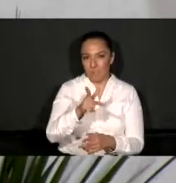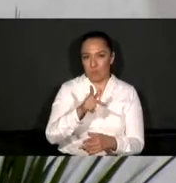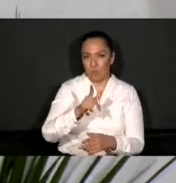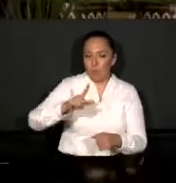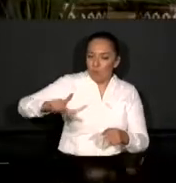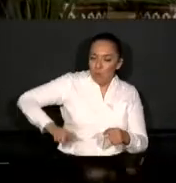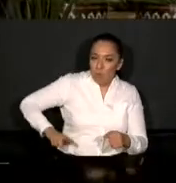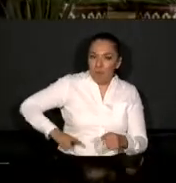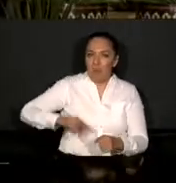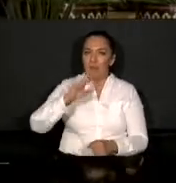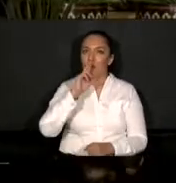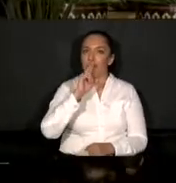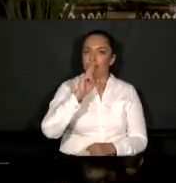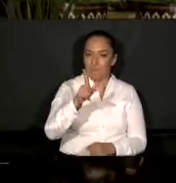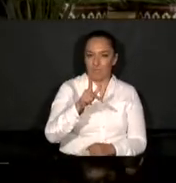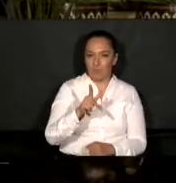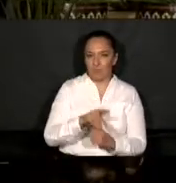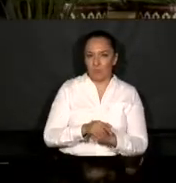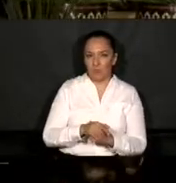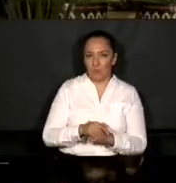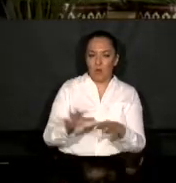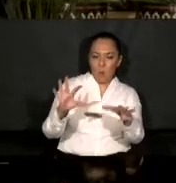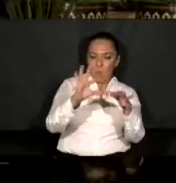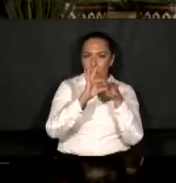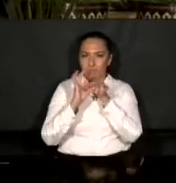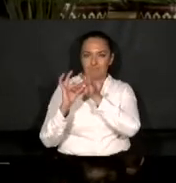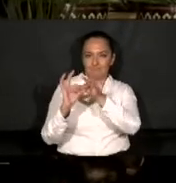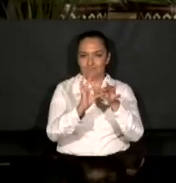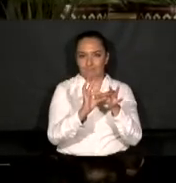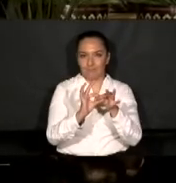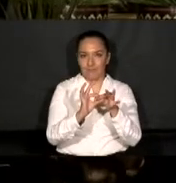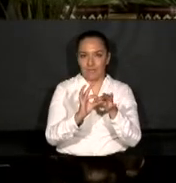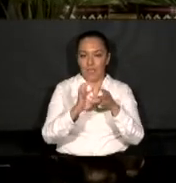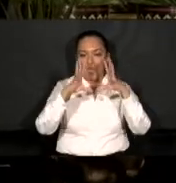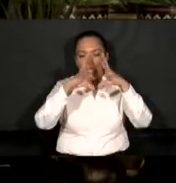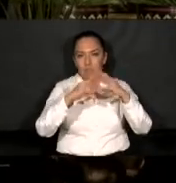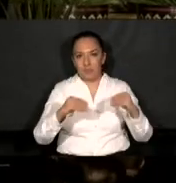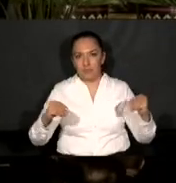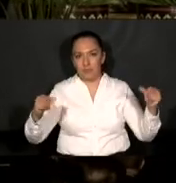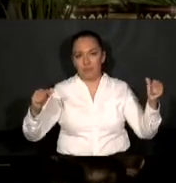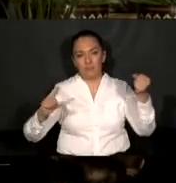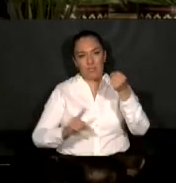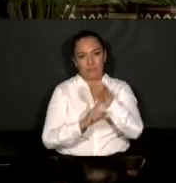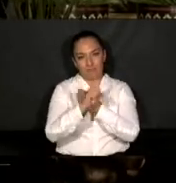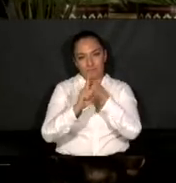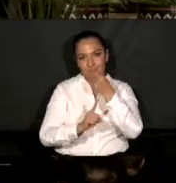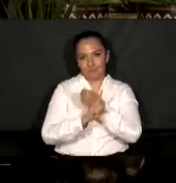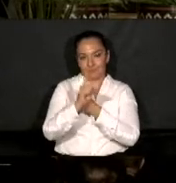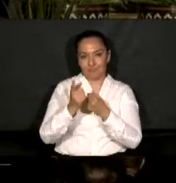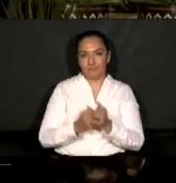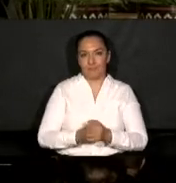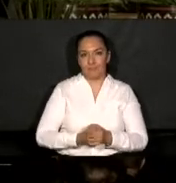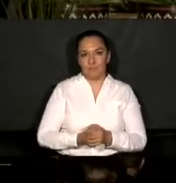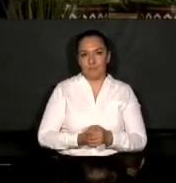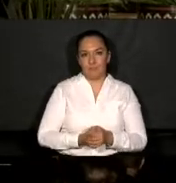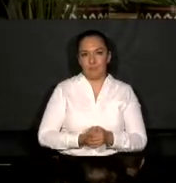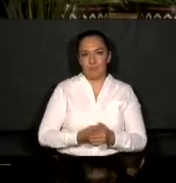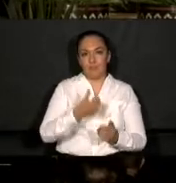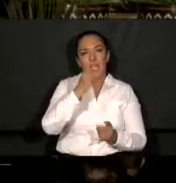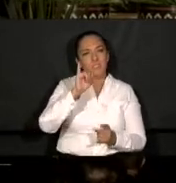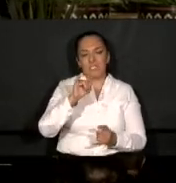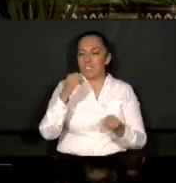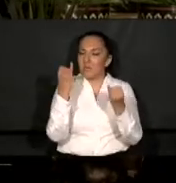los chihuahuenses solidarizarse y sumarse para resolver estos problemas. Así como Sonny